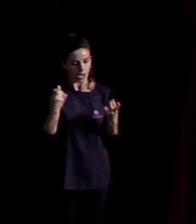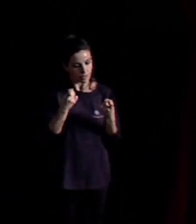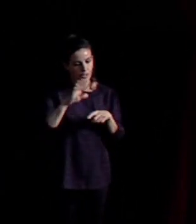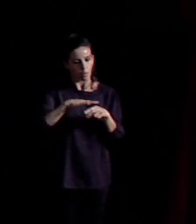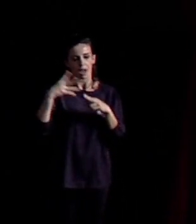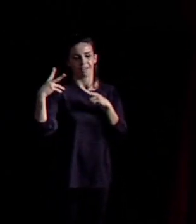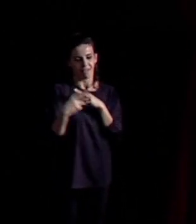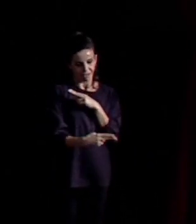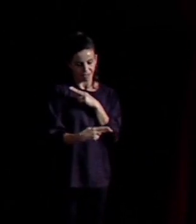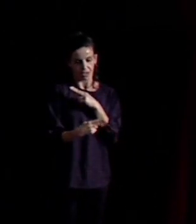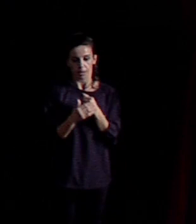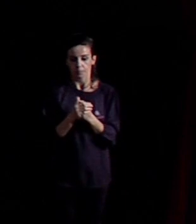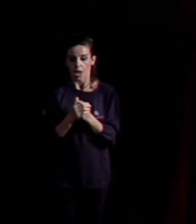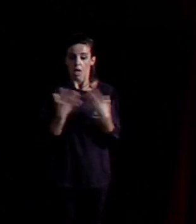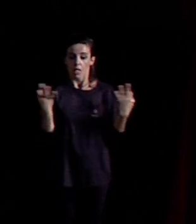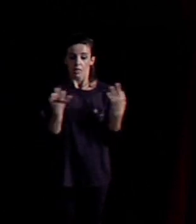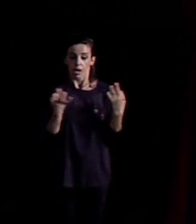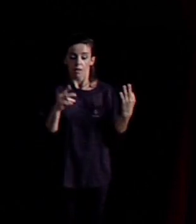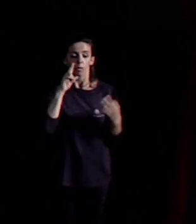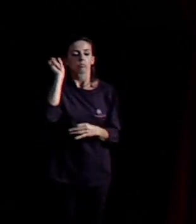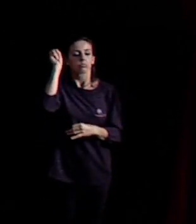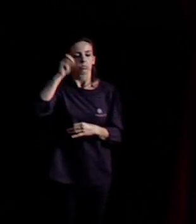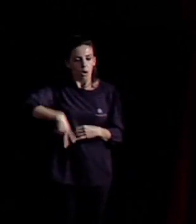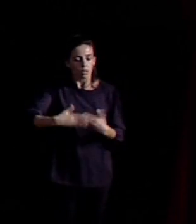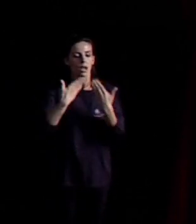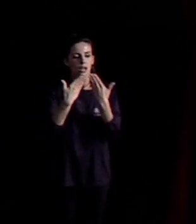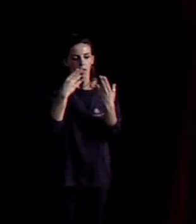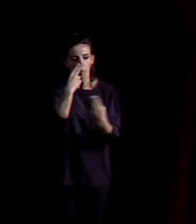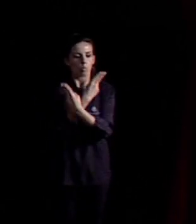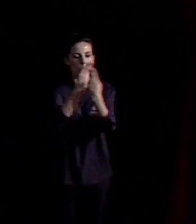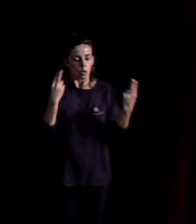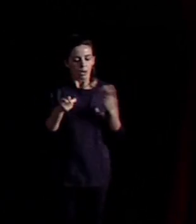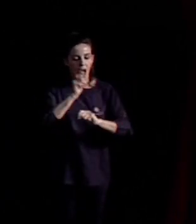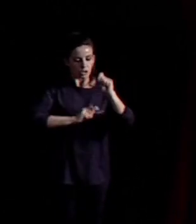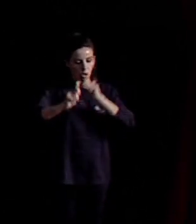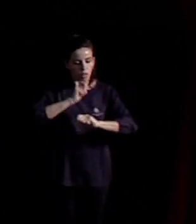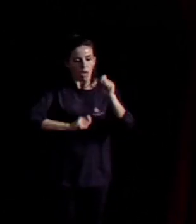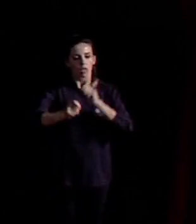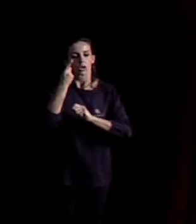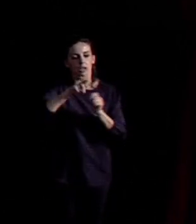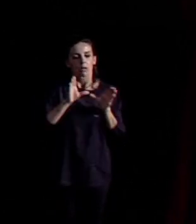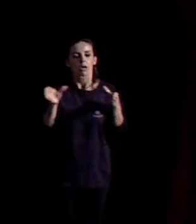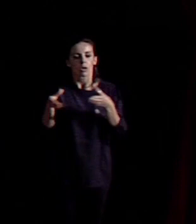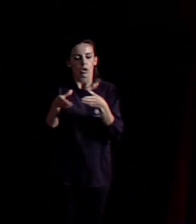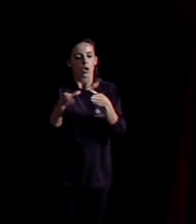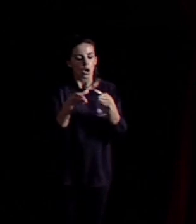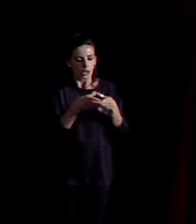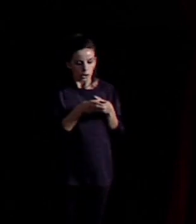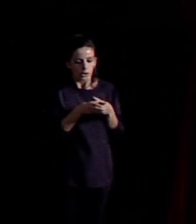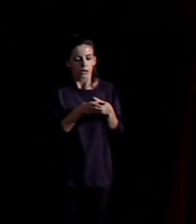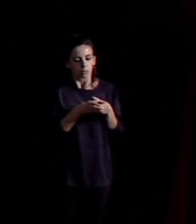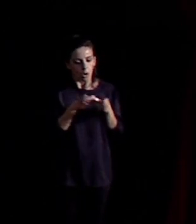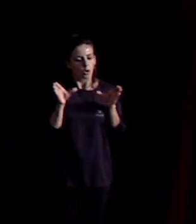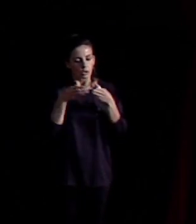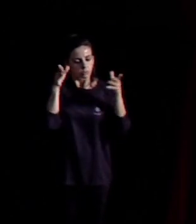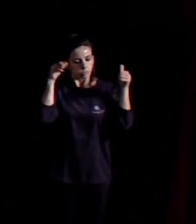Creo que hay que reconocer y agradecer públicamente a las asociaciones y colectivos que se